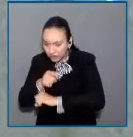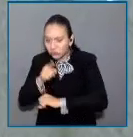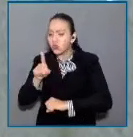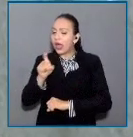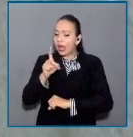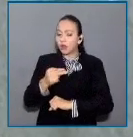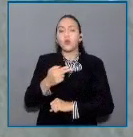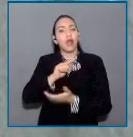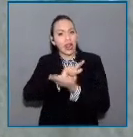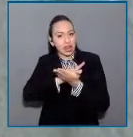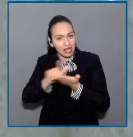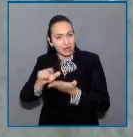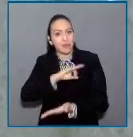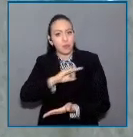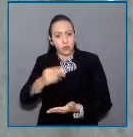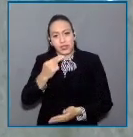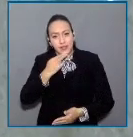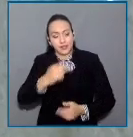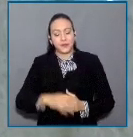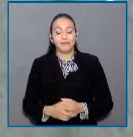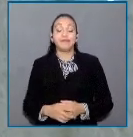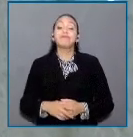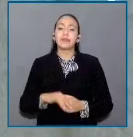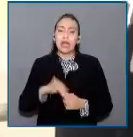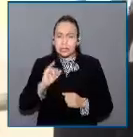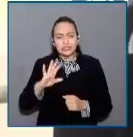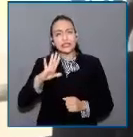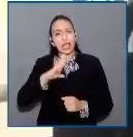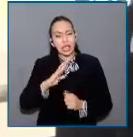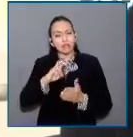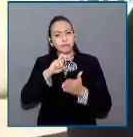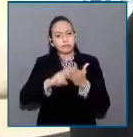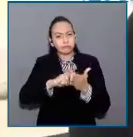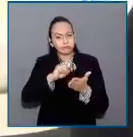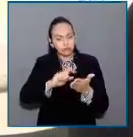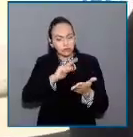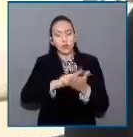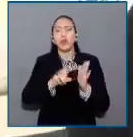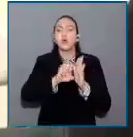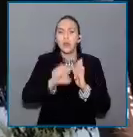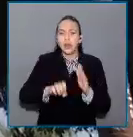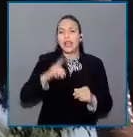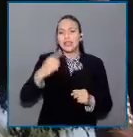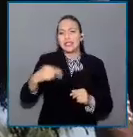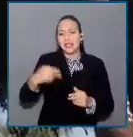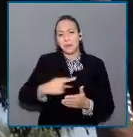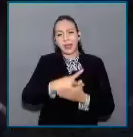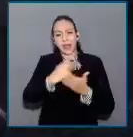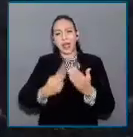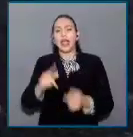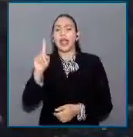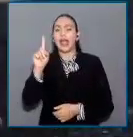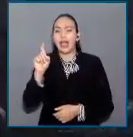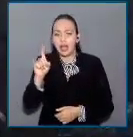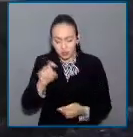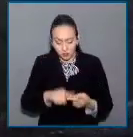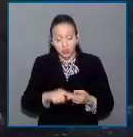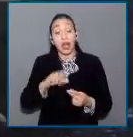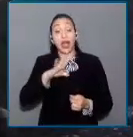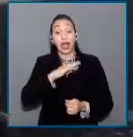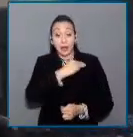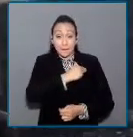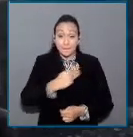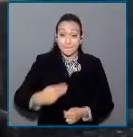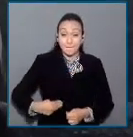avanzado en la materia. Se han modificado las reglas del programa ProAgua. Se dirigen recursos a municipios y comunidades que han